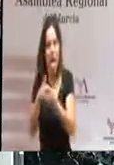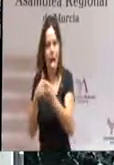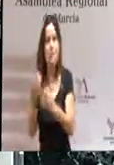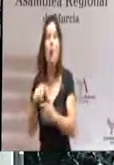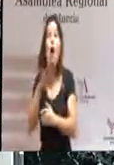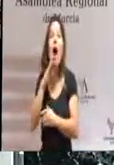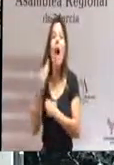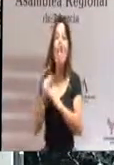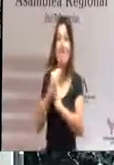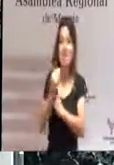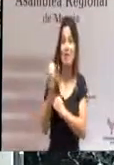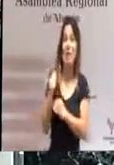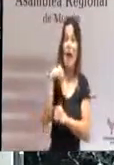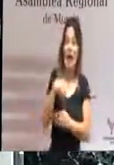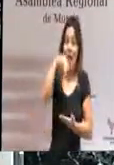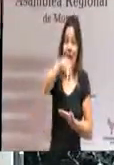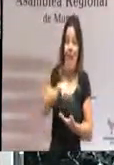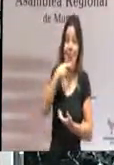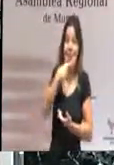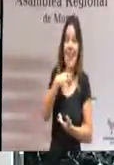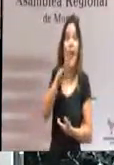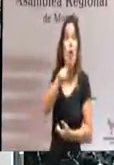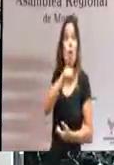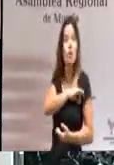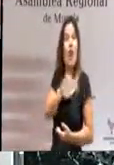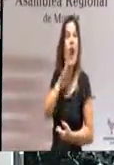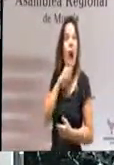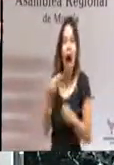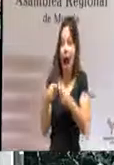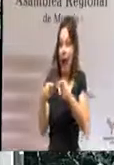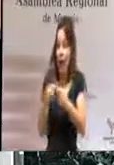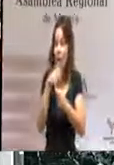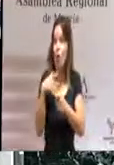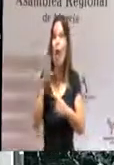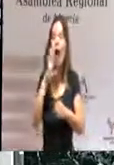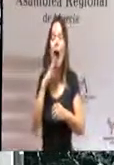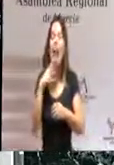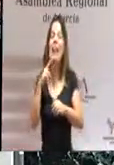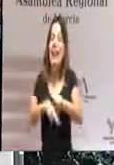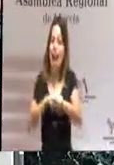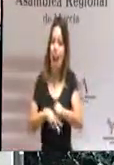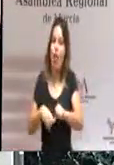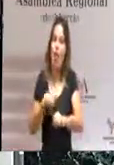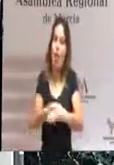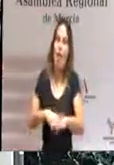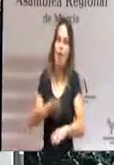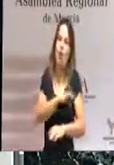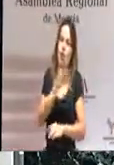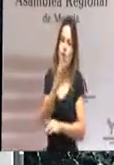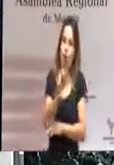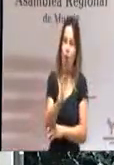hacía alusión en esta tribuna y que usted fue cómplice cuando era delegado del Gobierno, señor Tobar.